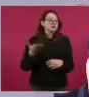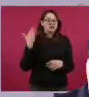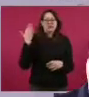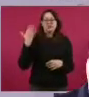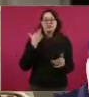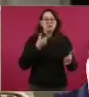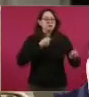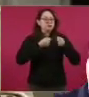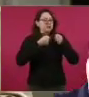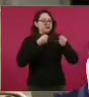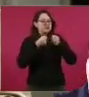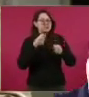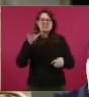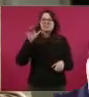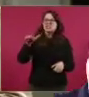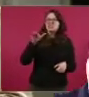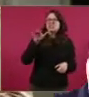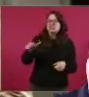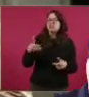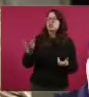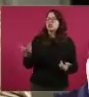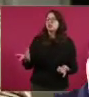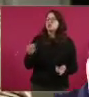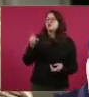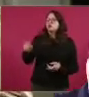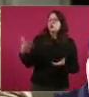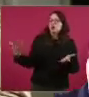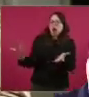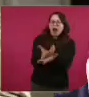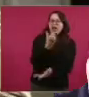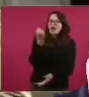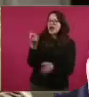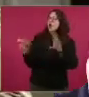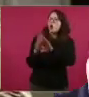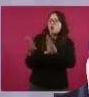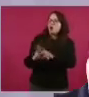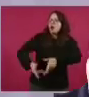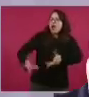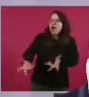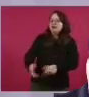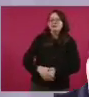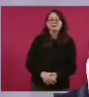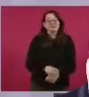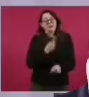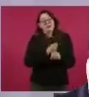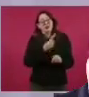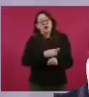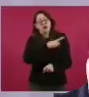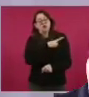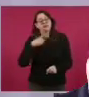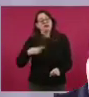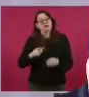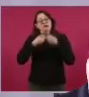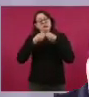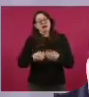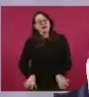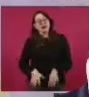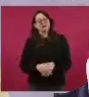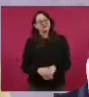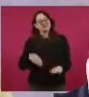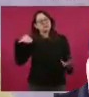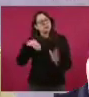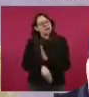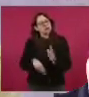¿qué hiciste y qué haces para poder ganar? Perder. Se tiene que perder, y se pierde muchas veces y se gana muy poquitas veces. Así